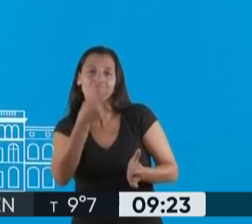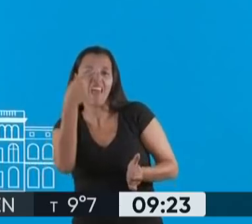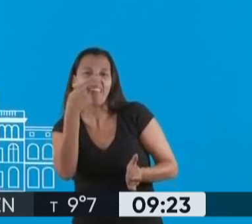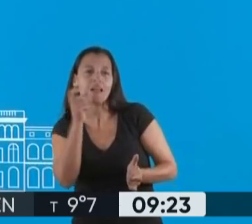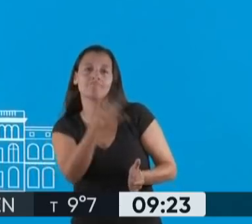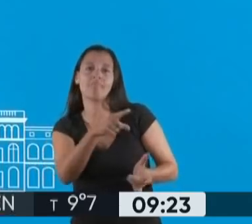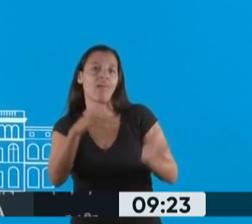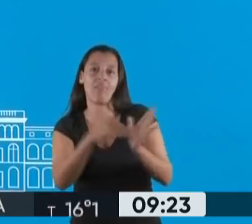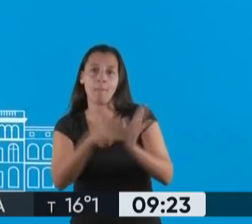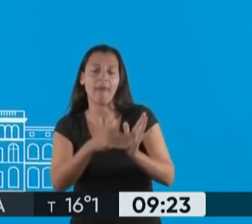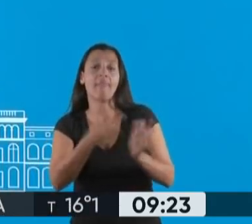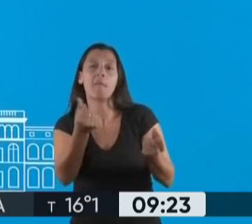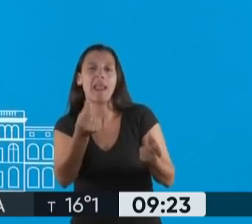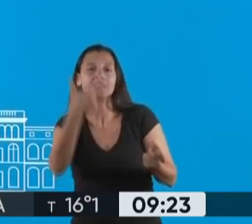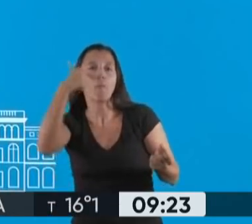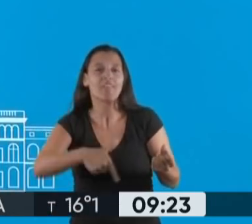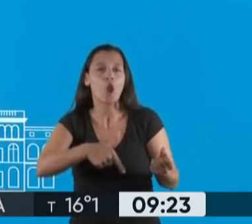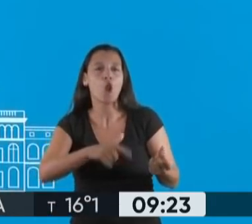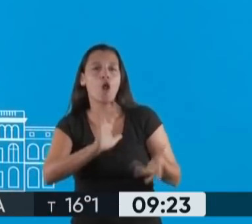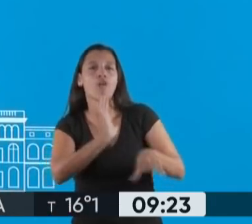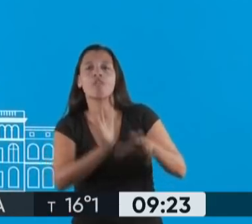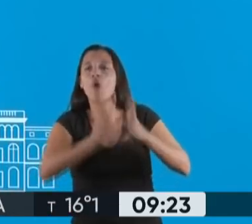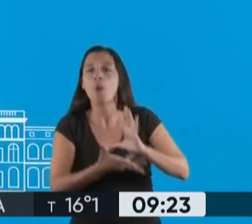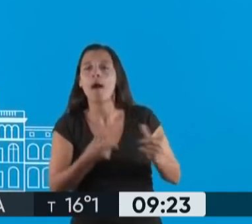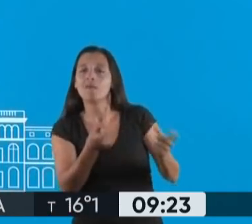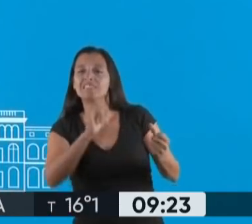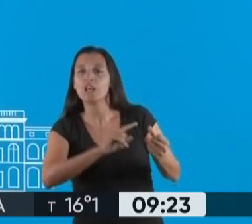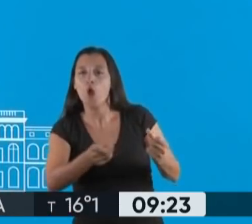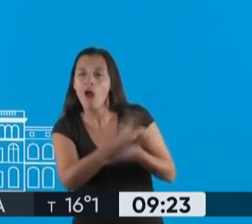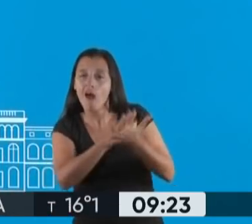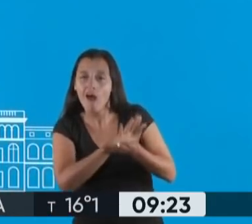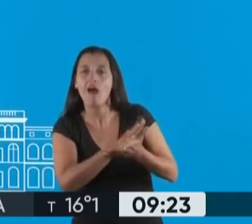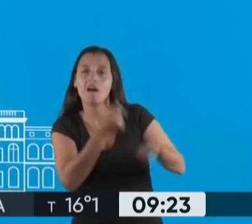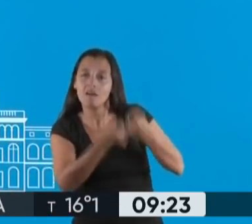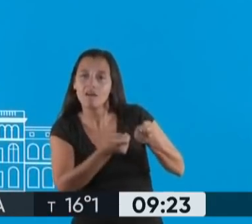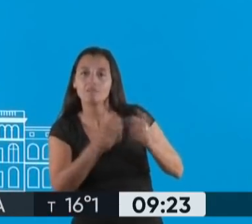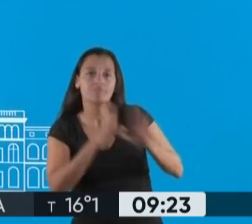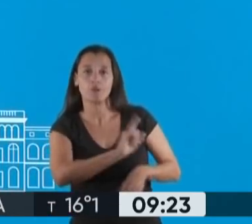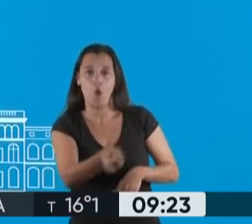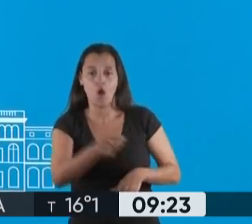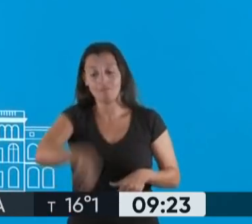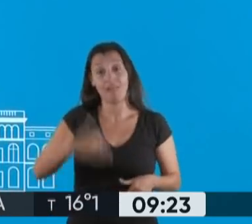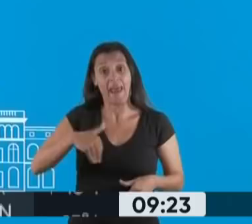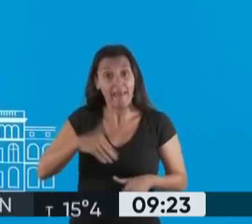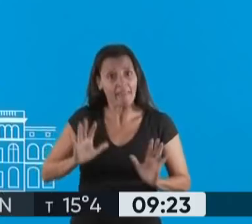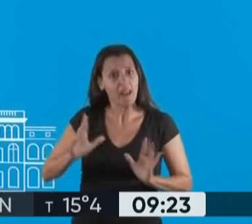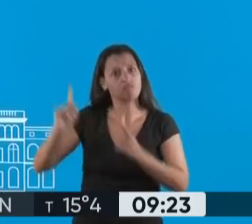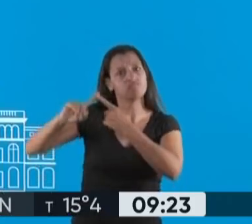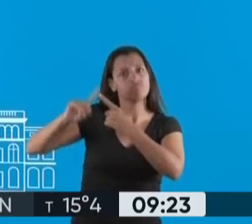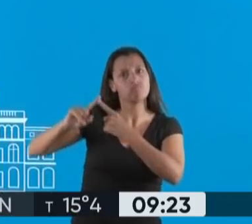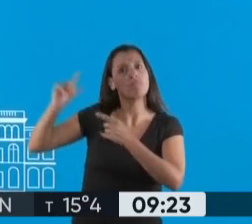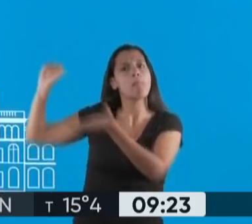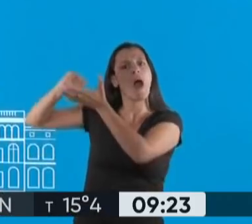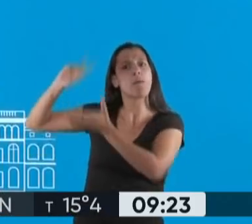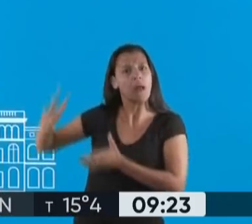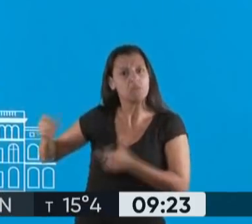perspectiva ideológica y política con respecto a los países de acuerdo a si necesitan o no hacer negocios. Con lo cual, las relaciones con Venezuela siguen un sendero y lo van